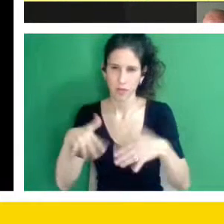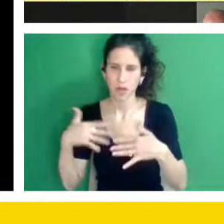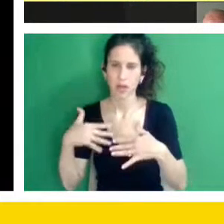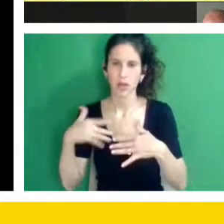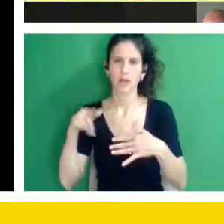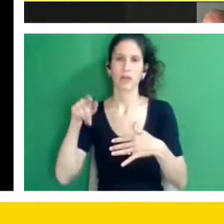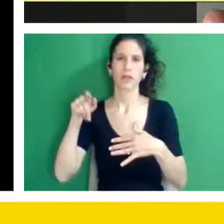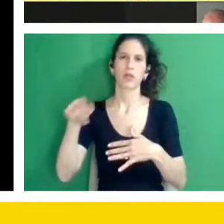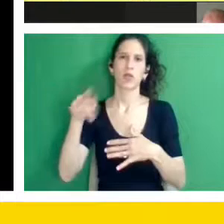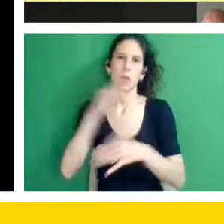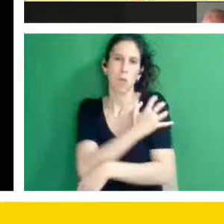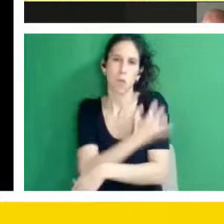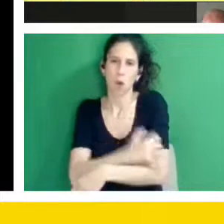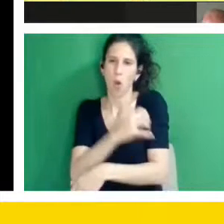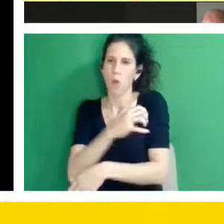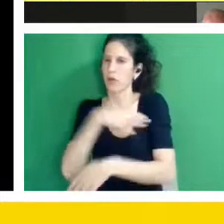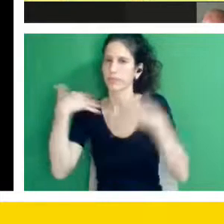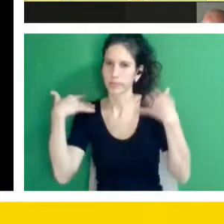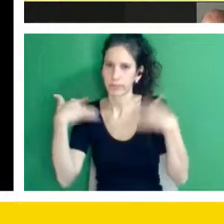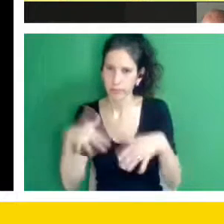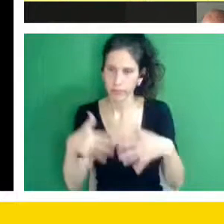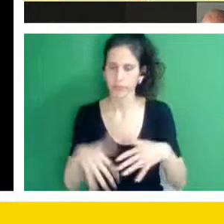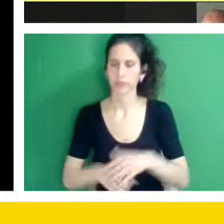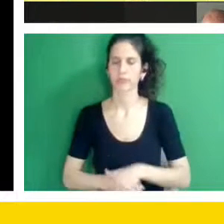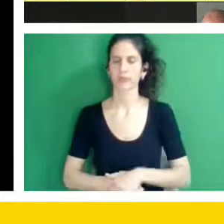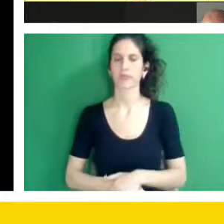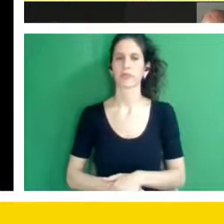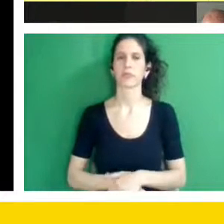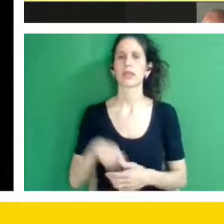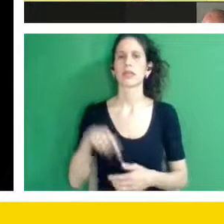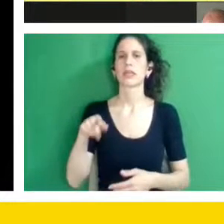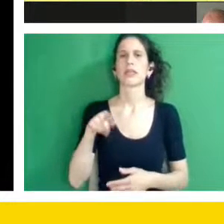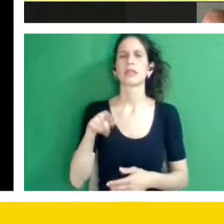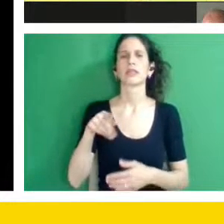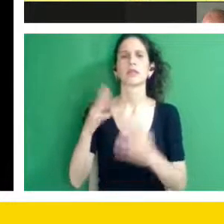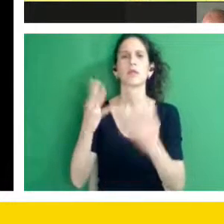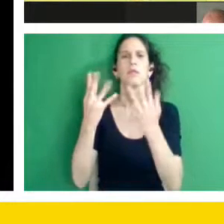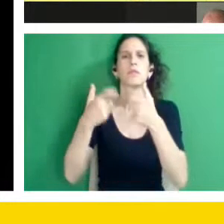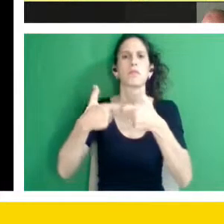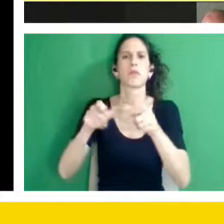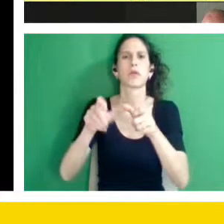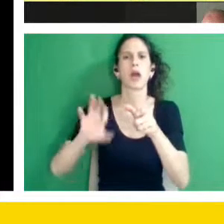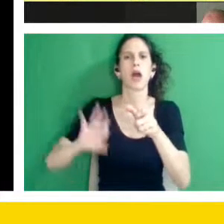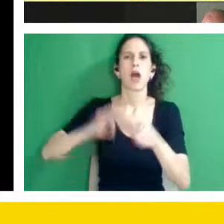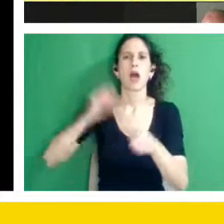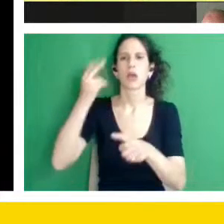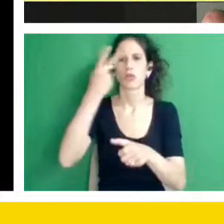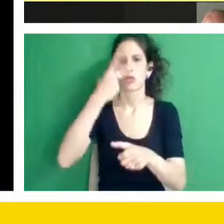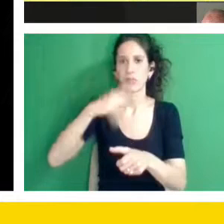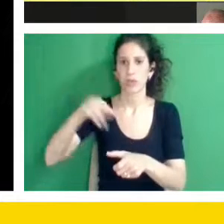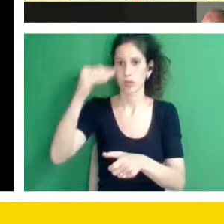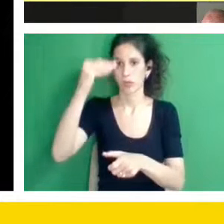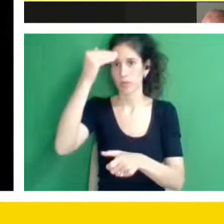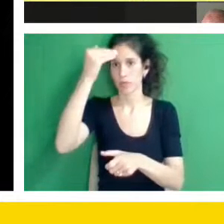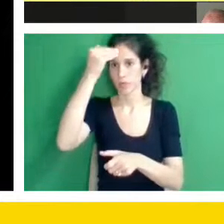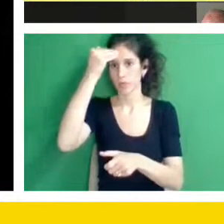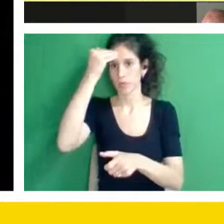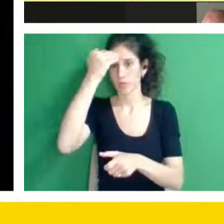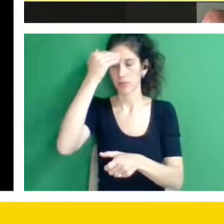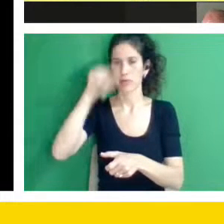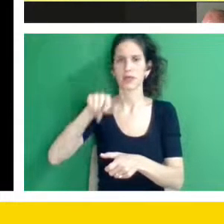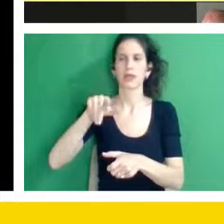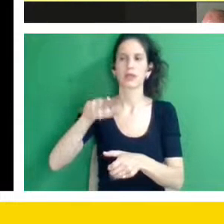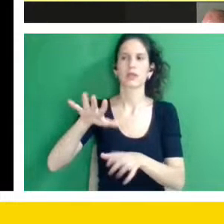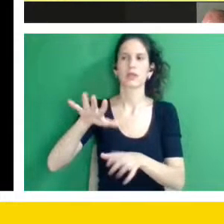vida. Este programa fue creado en el año 2015 con 411 beneficiarios.